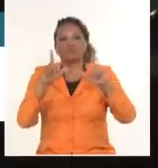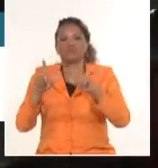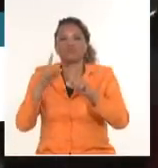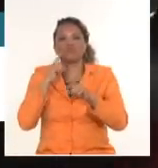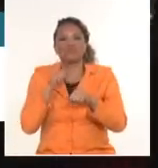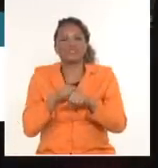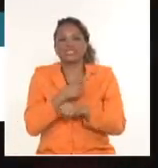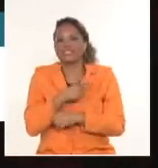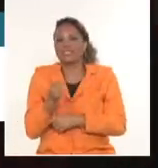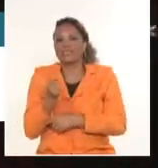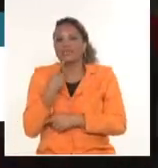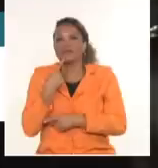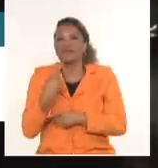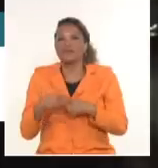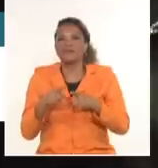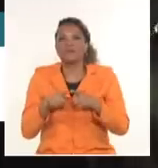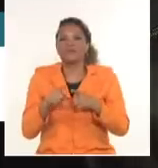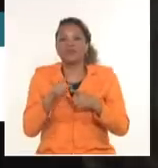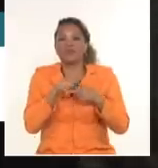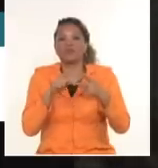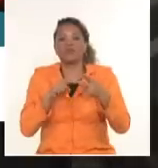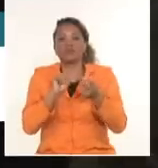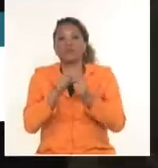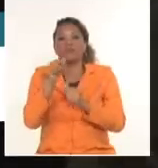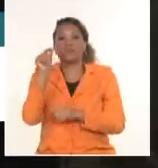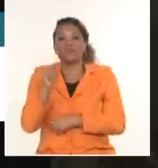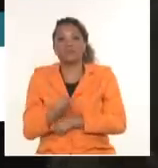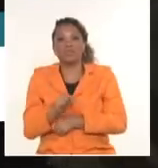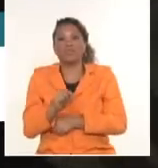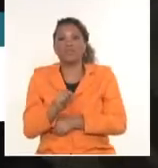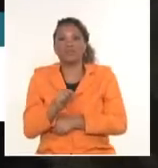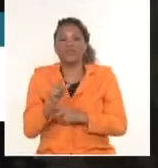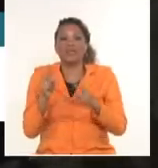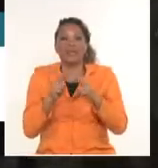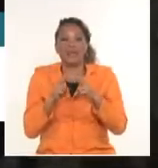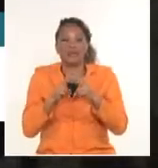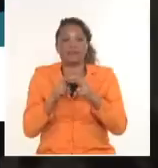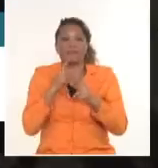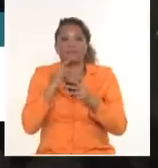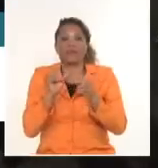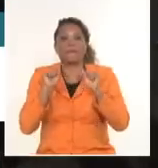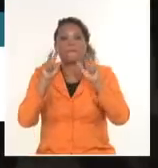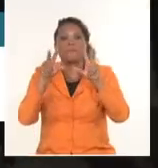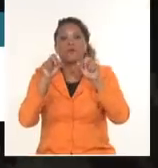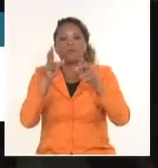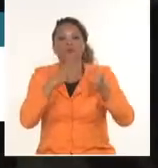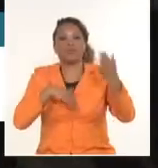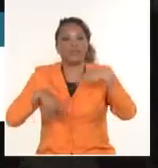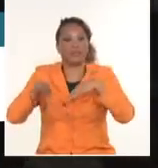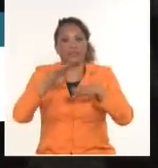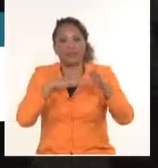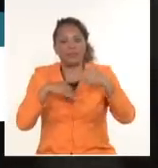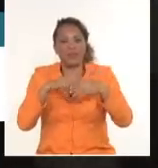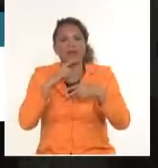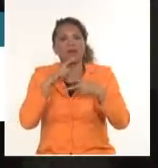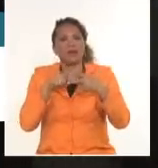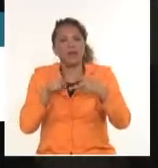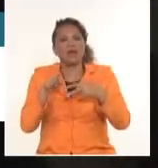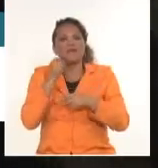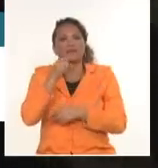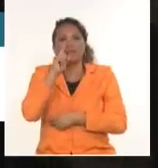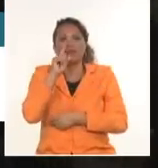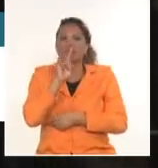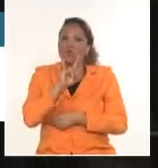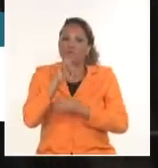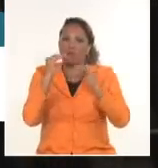rápidamente de Noslen Díaz y Jorge Luis Alayo, esta dupla cubana de voleibol de playa, quien, bueno, finalizaron novenos, pero nos